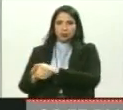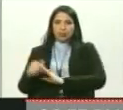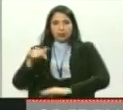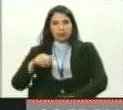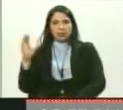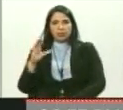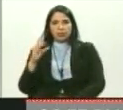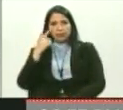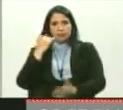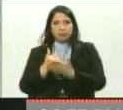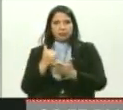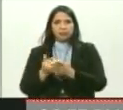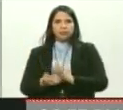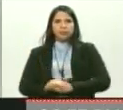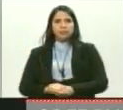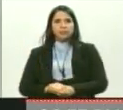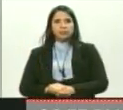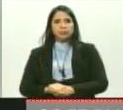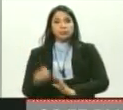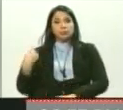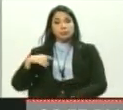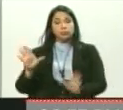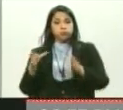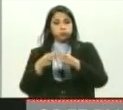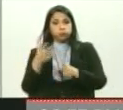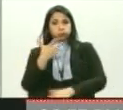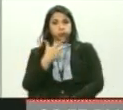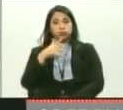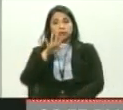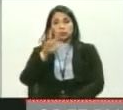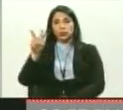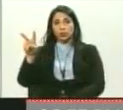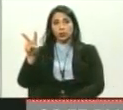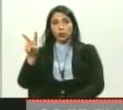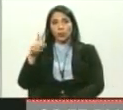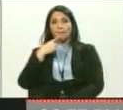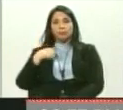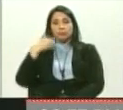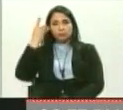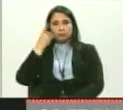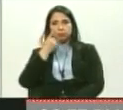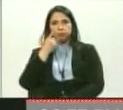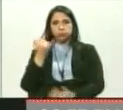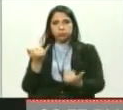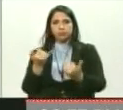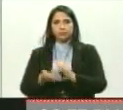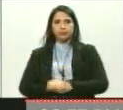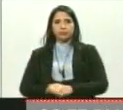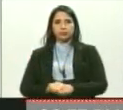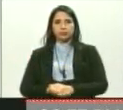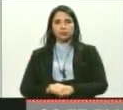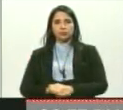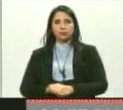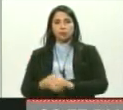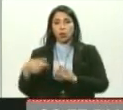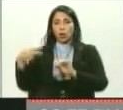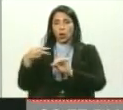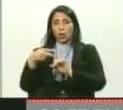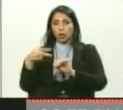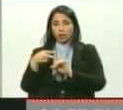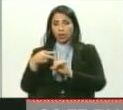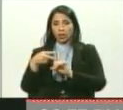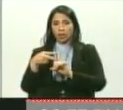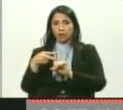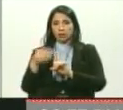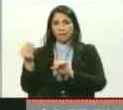Caracas, mira, tenemos un grupo de 352, me decía Darío ahorita, entre el Hotel Anauco, uno de los hoteles